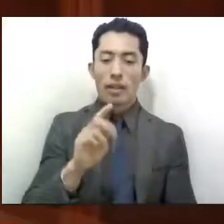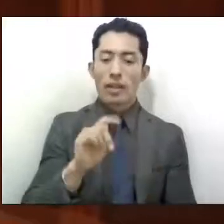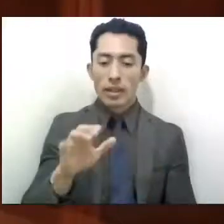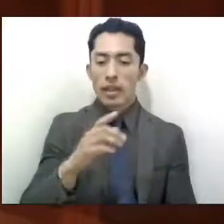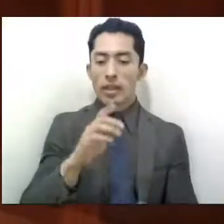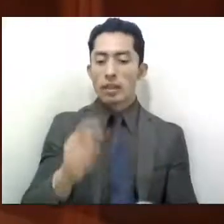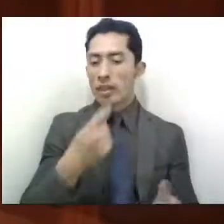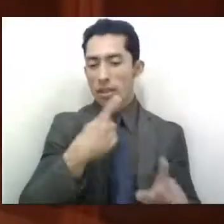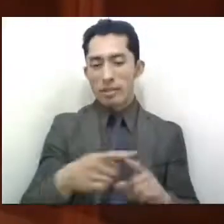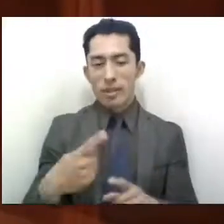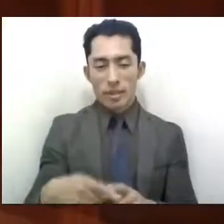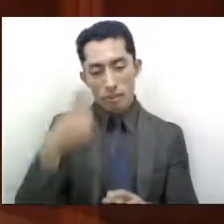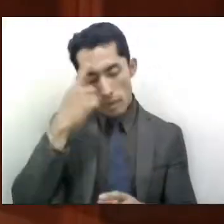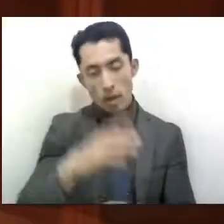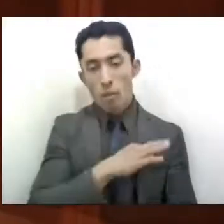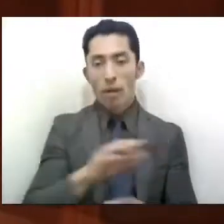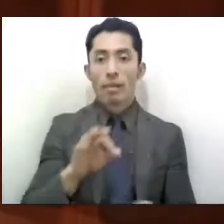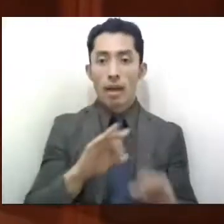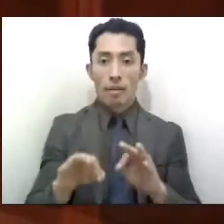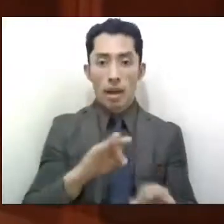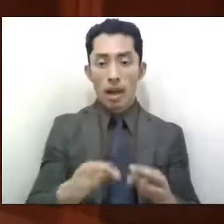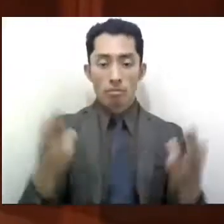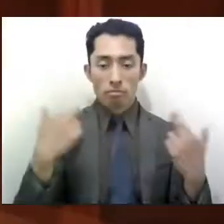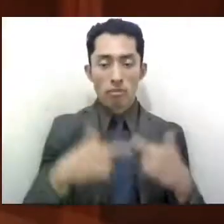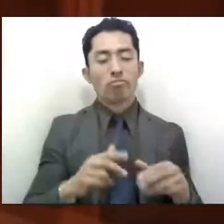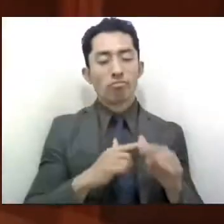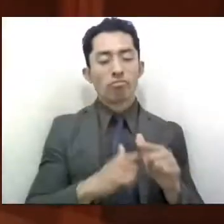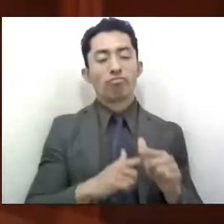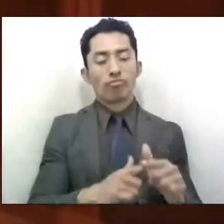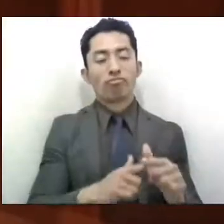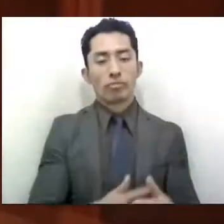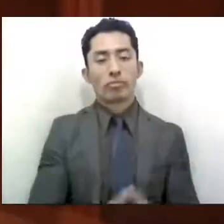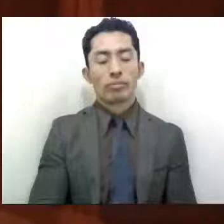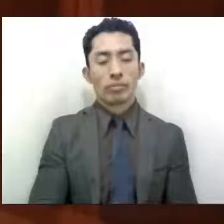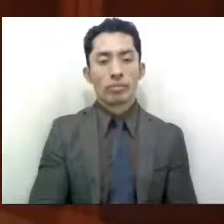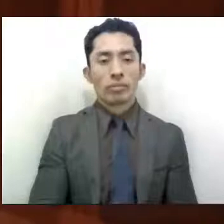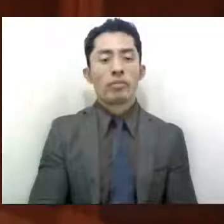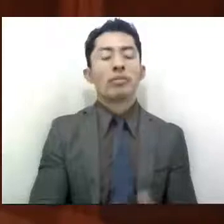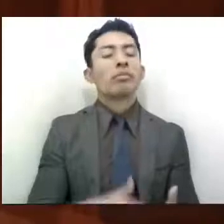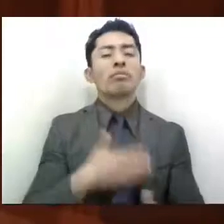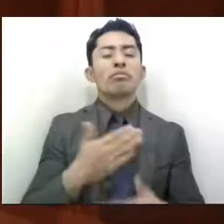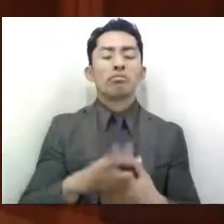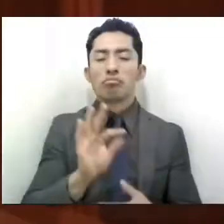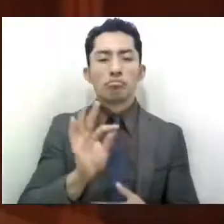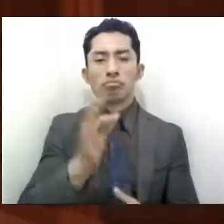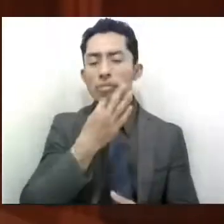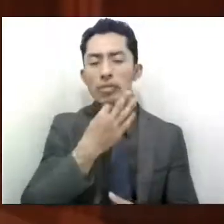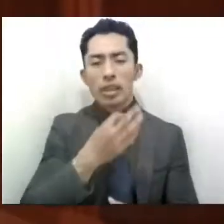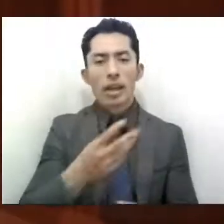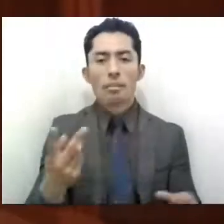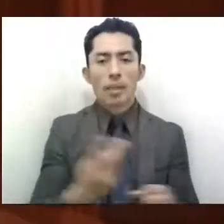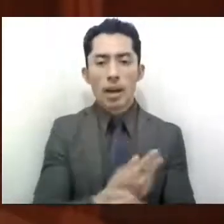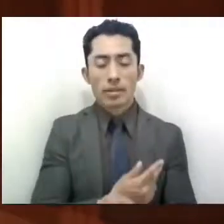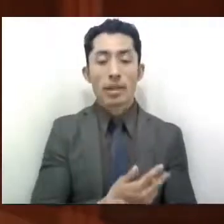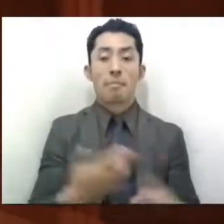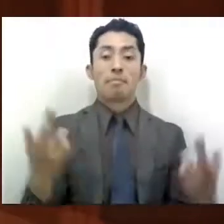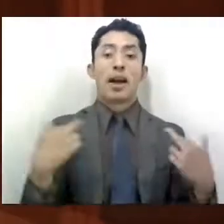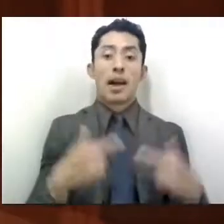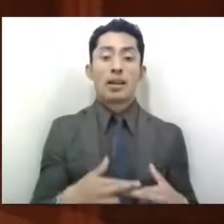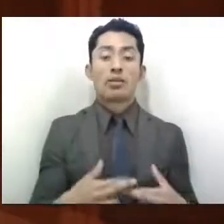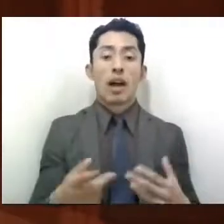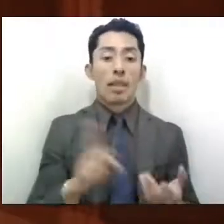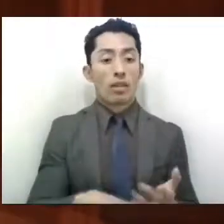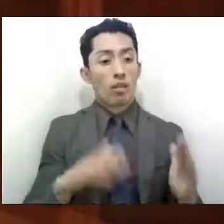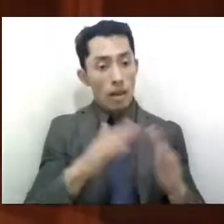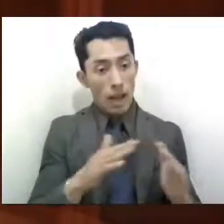noble labor de la docencia. De la noche a la mañana, el hogar de los maestros se convirtió en salón de clases, sala